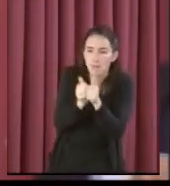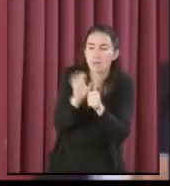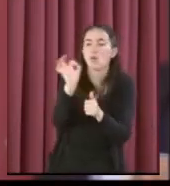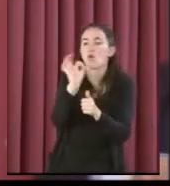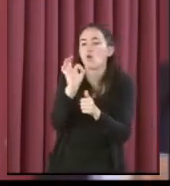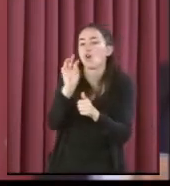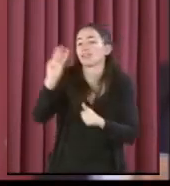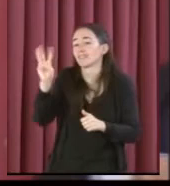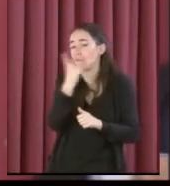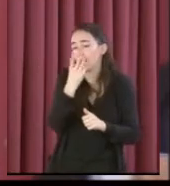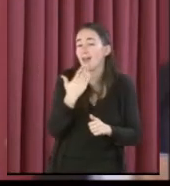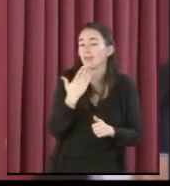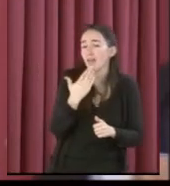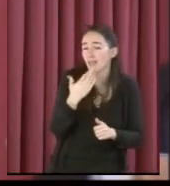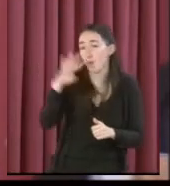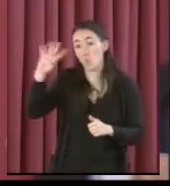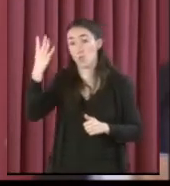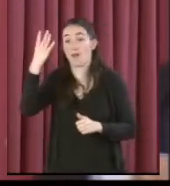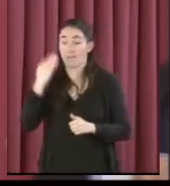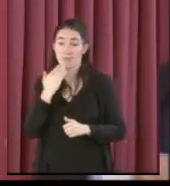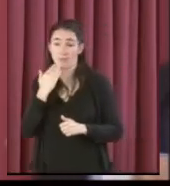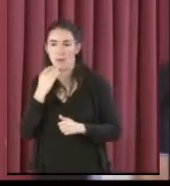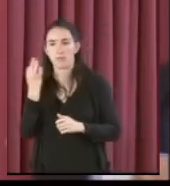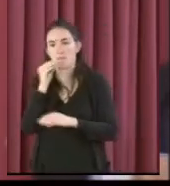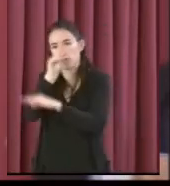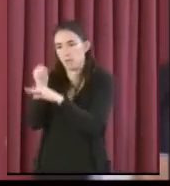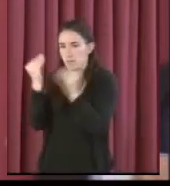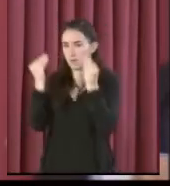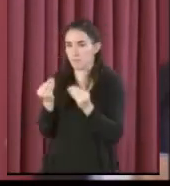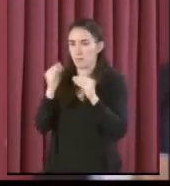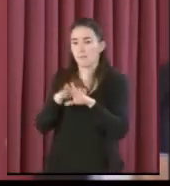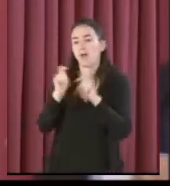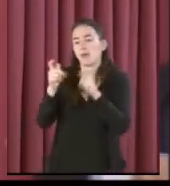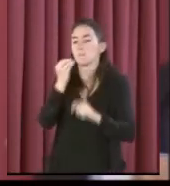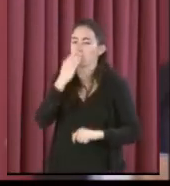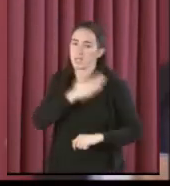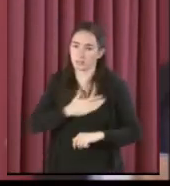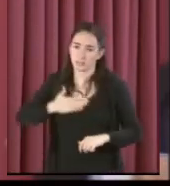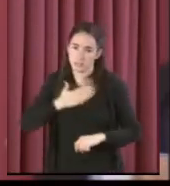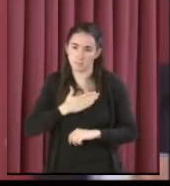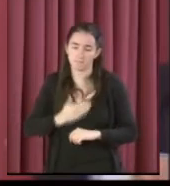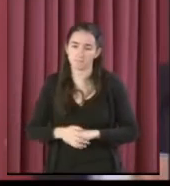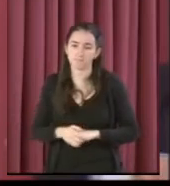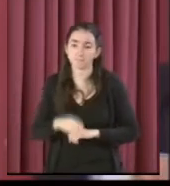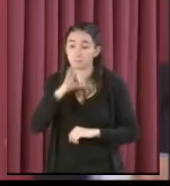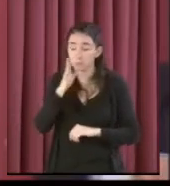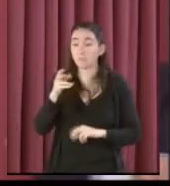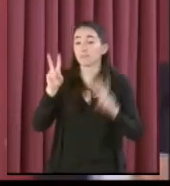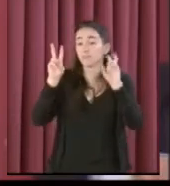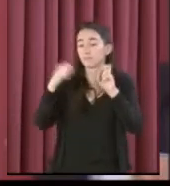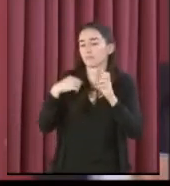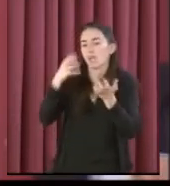cuarta edad, garantizar sin duda el estado de bienestar. Para ello son claves en el nivel local la planificación